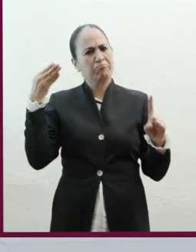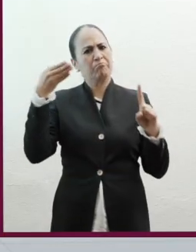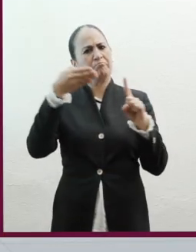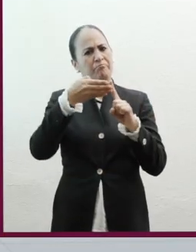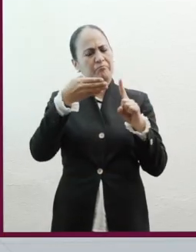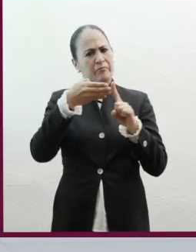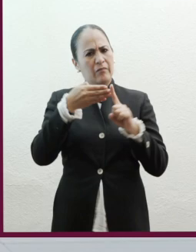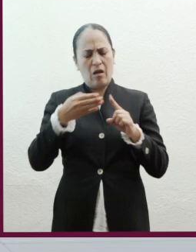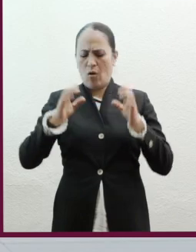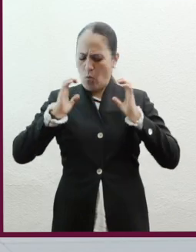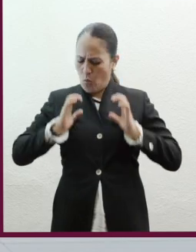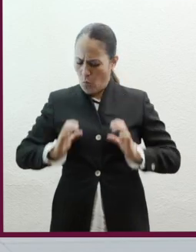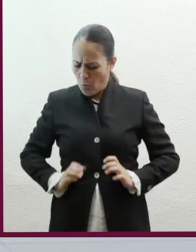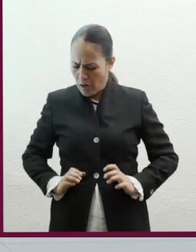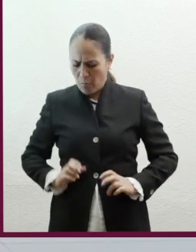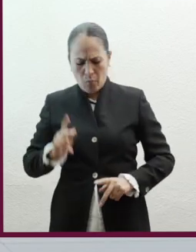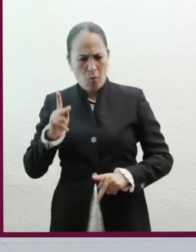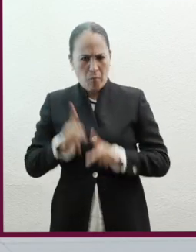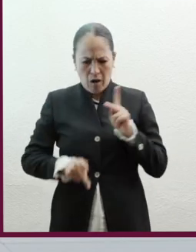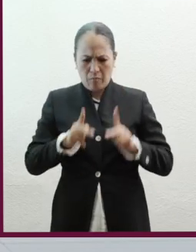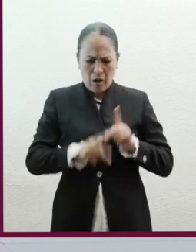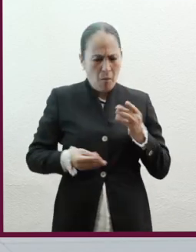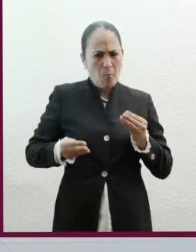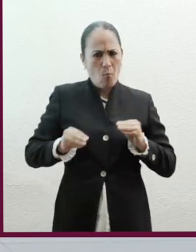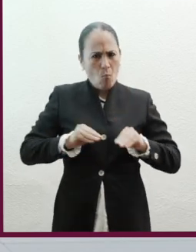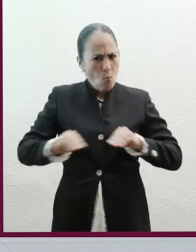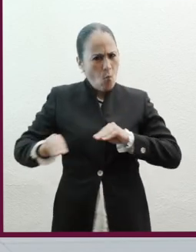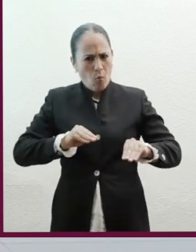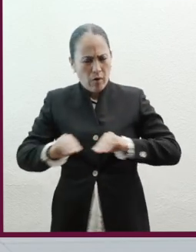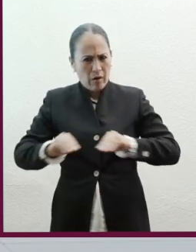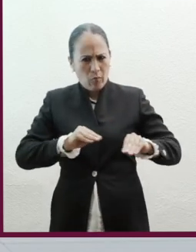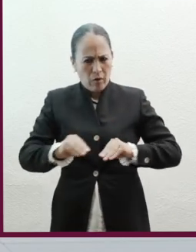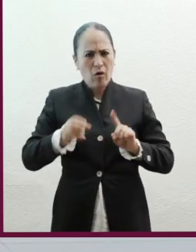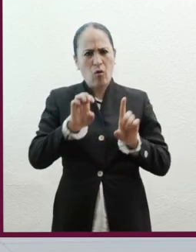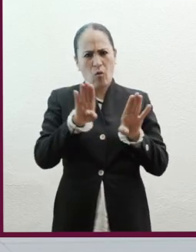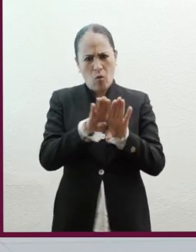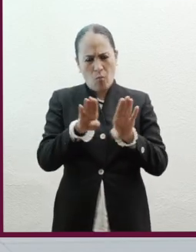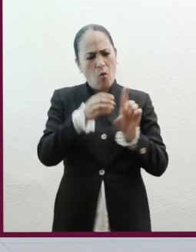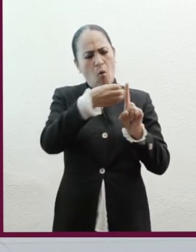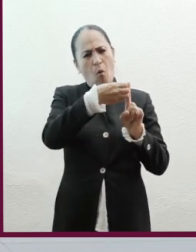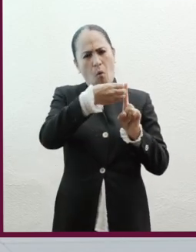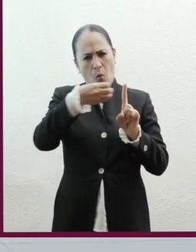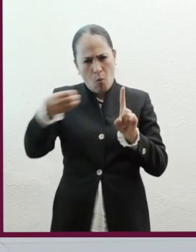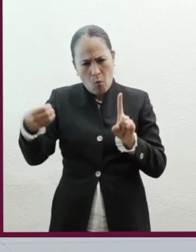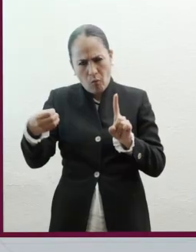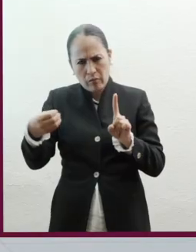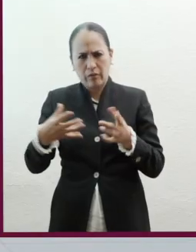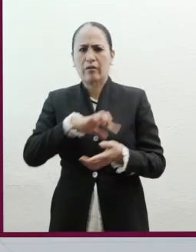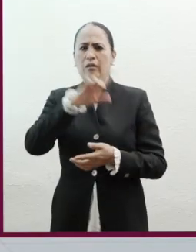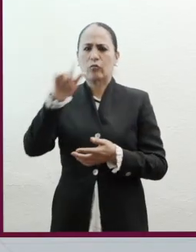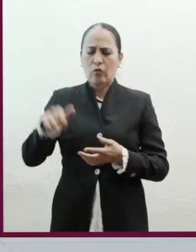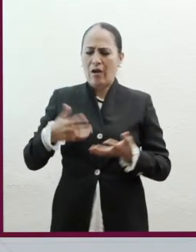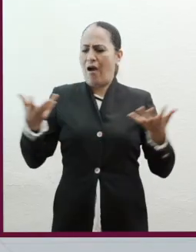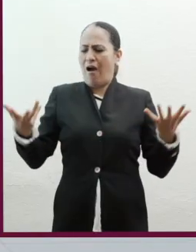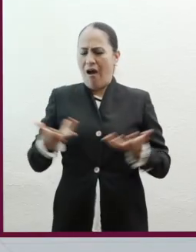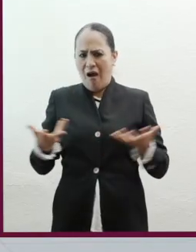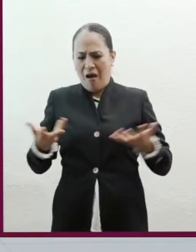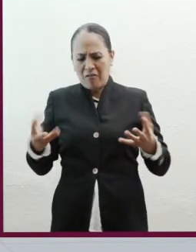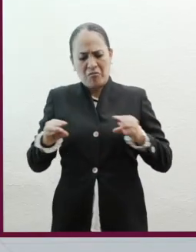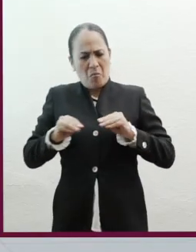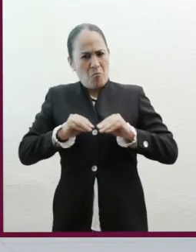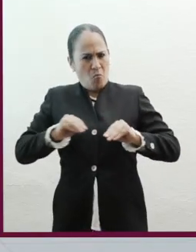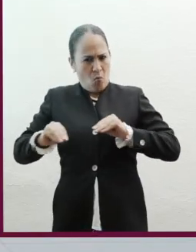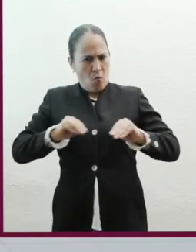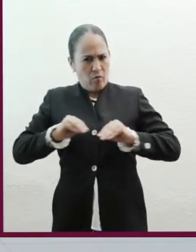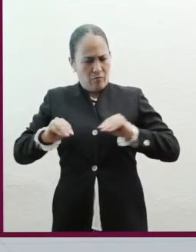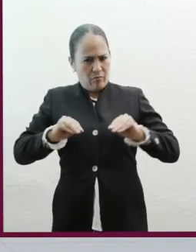mayor movilización de segmentos corporales a través de secuencias de ejecución de los patrones básicos de movimiento.